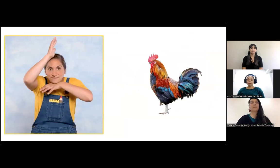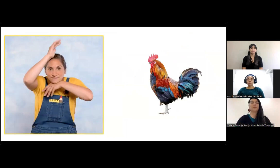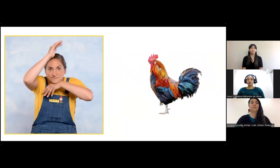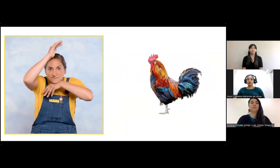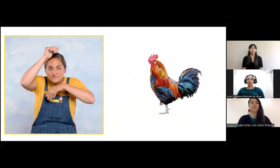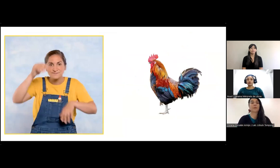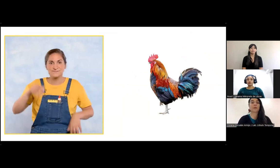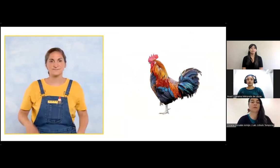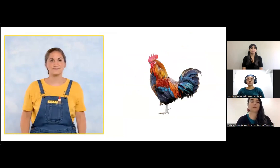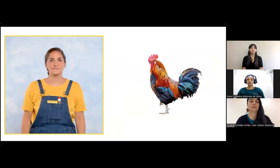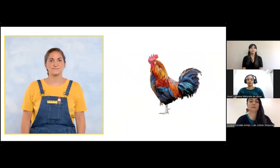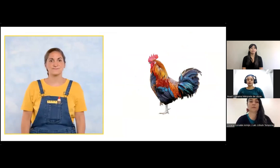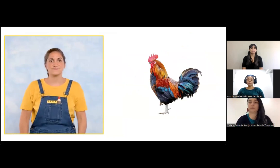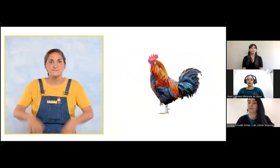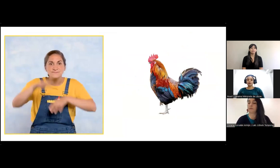Gallo.